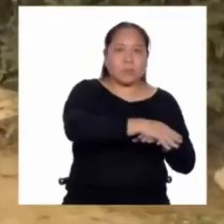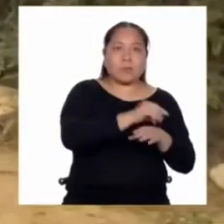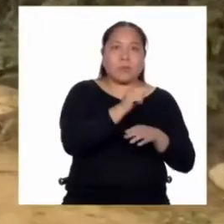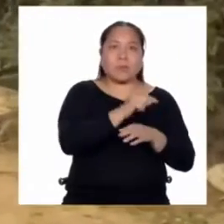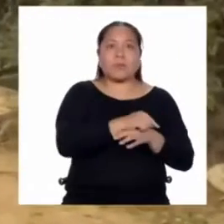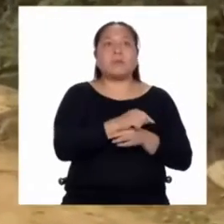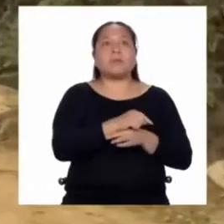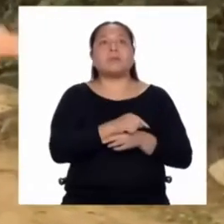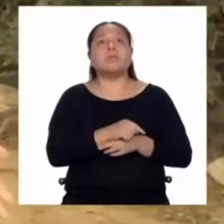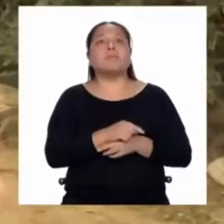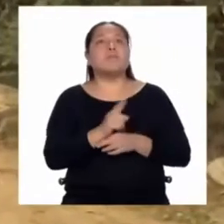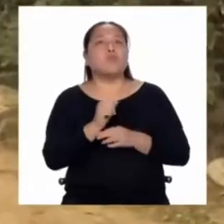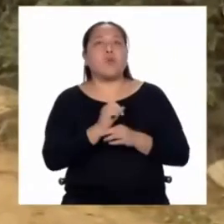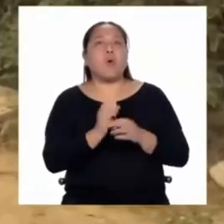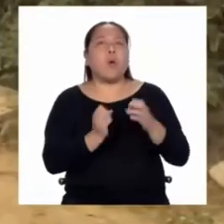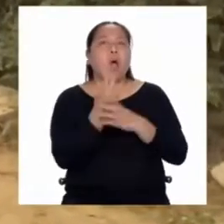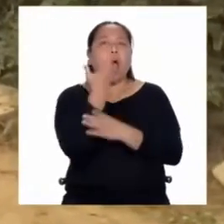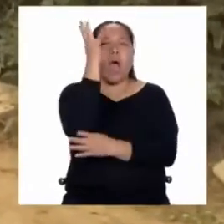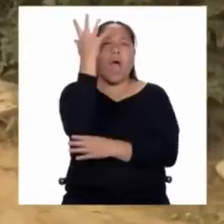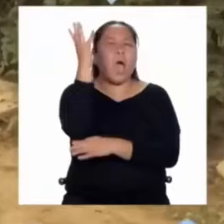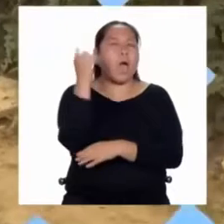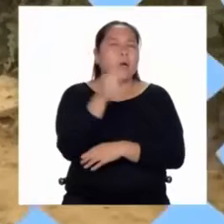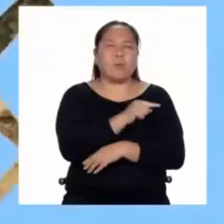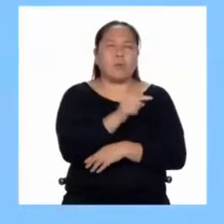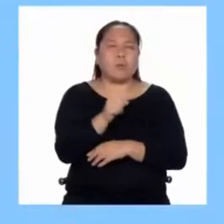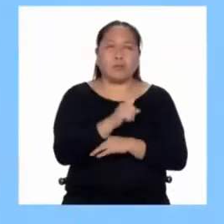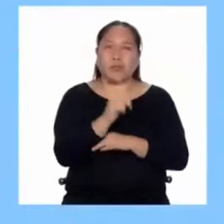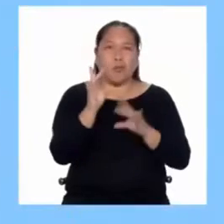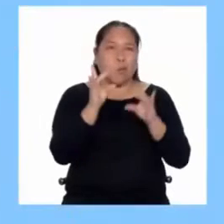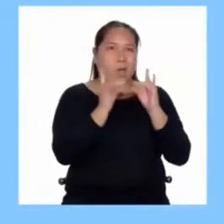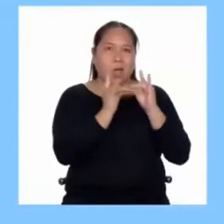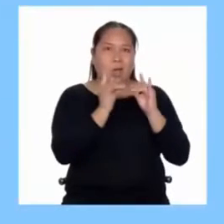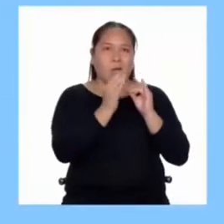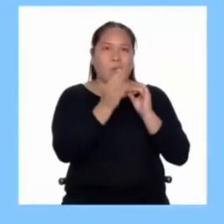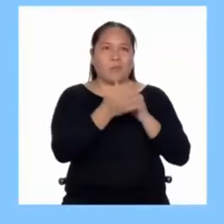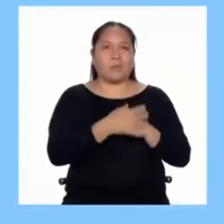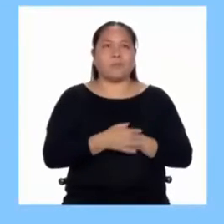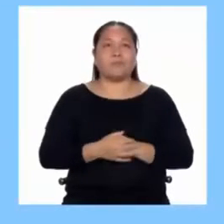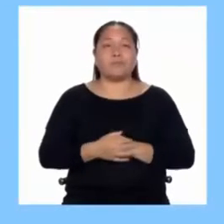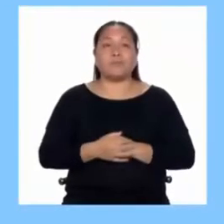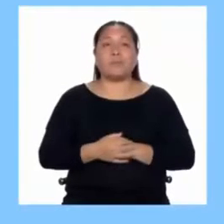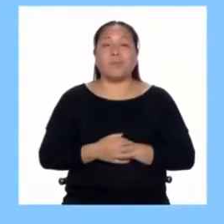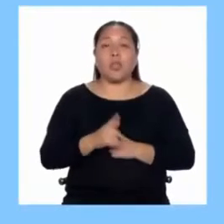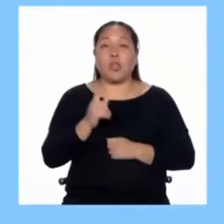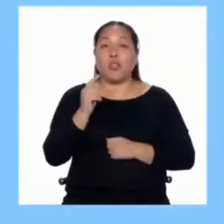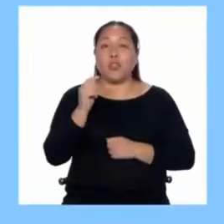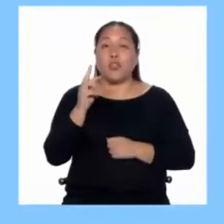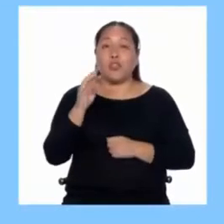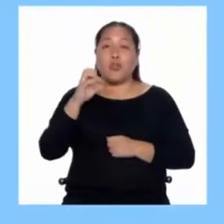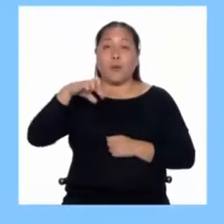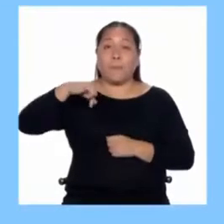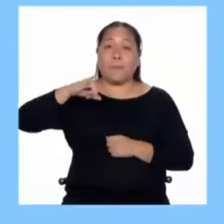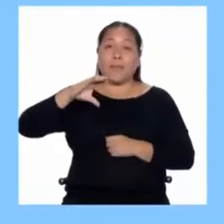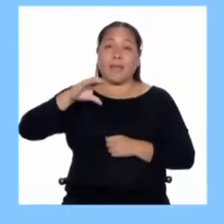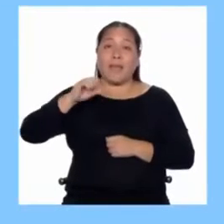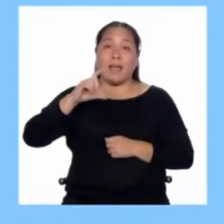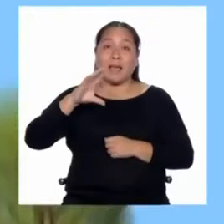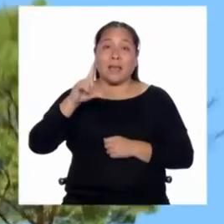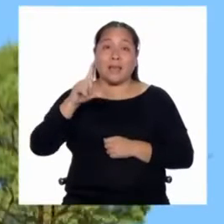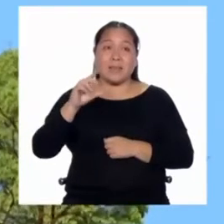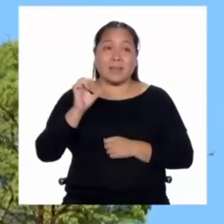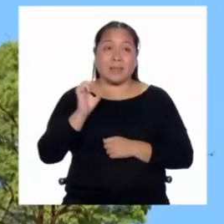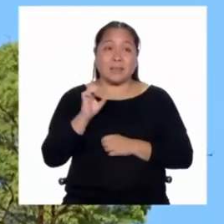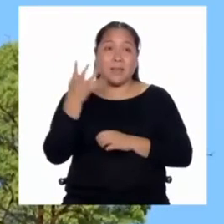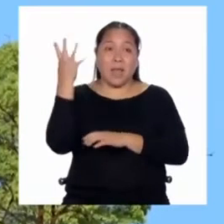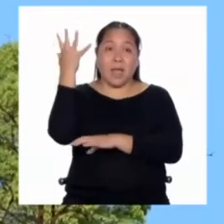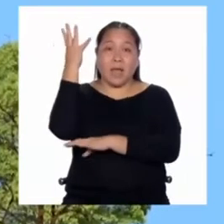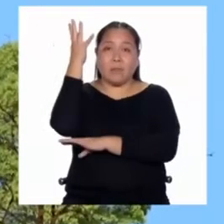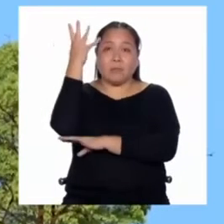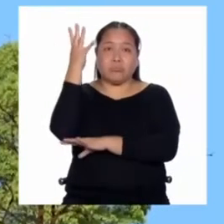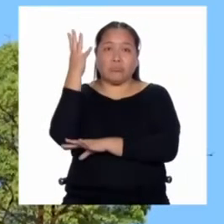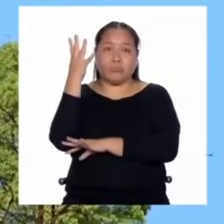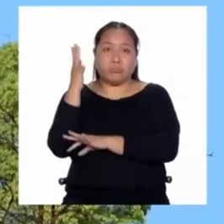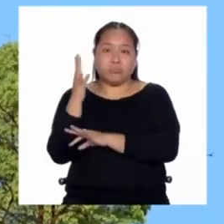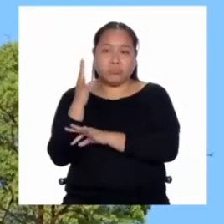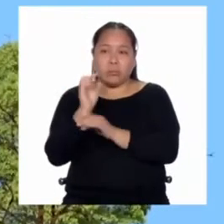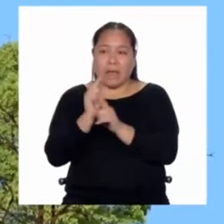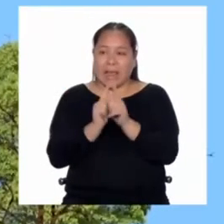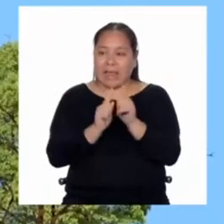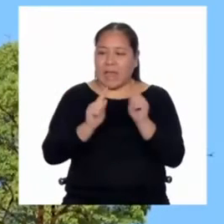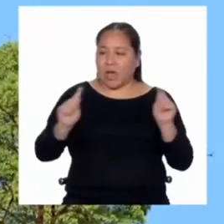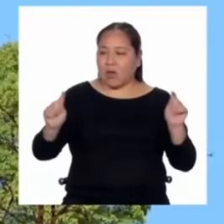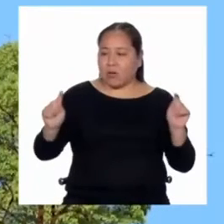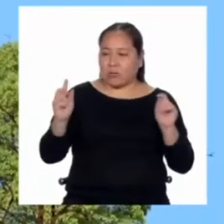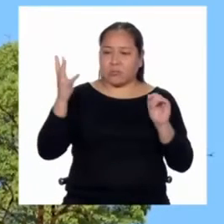árboles y tampoco hay camas. En cuanto a la fauna de los bosques tropicales, los árboles se encuentran más